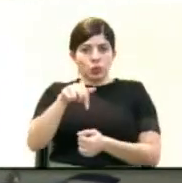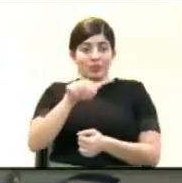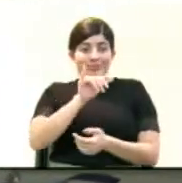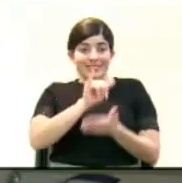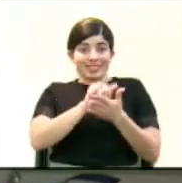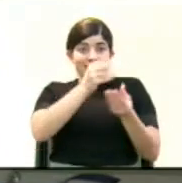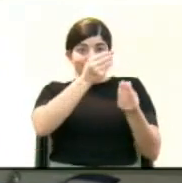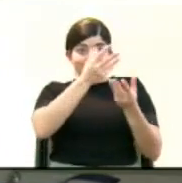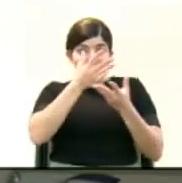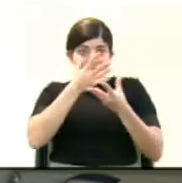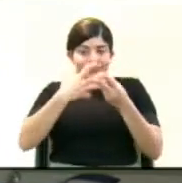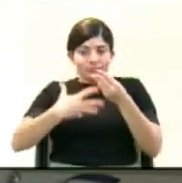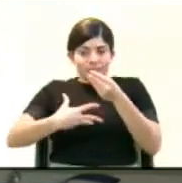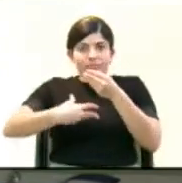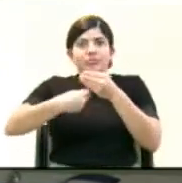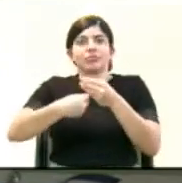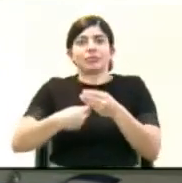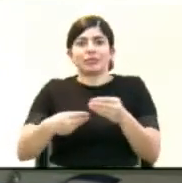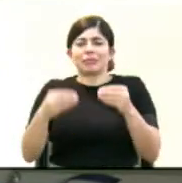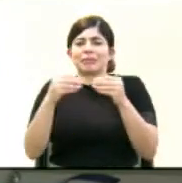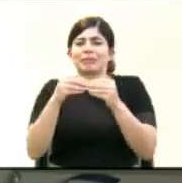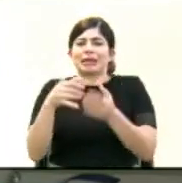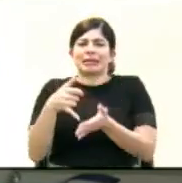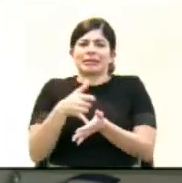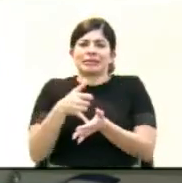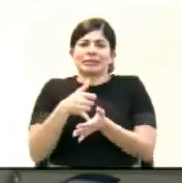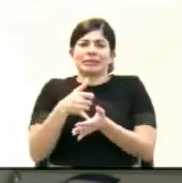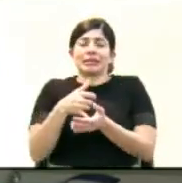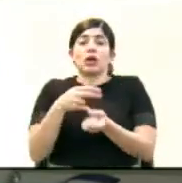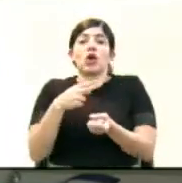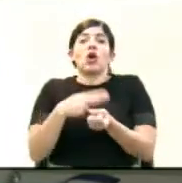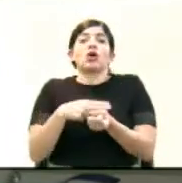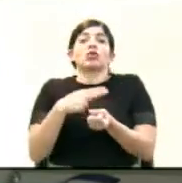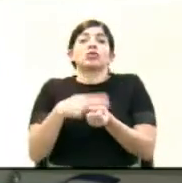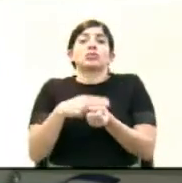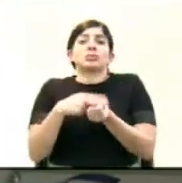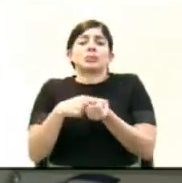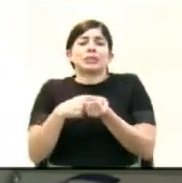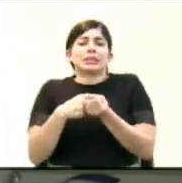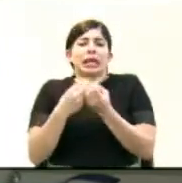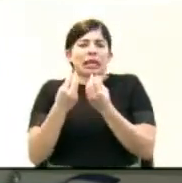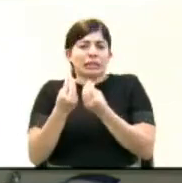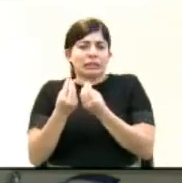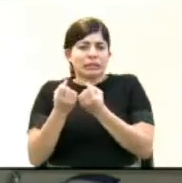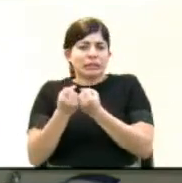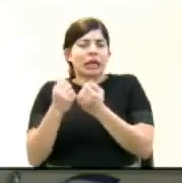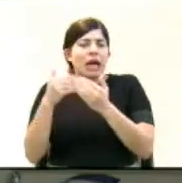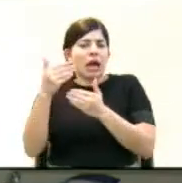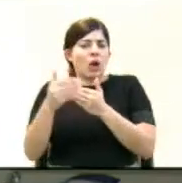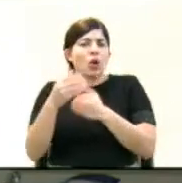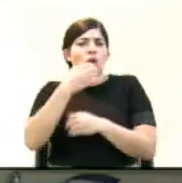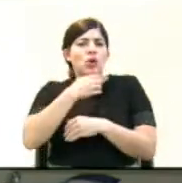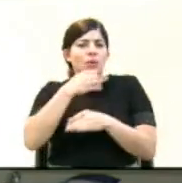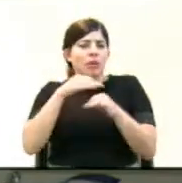datos que se suman a nuestro indicador más crítico, que es la ocupación hospitalaria, que don Román va a detallar más